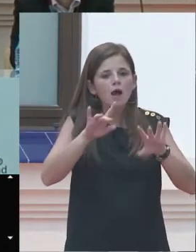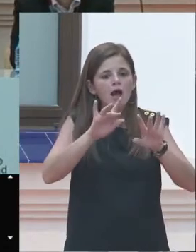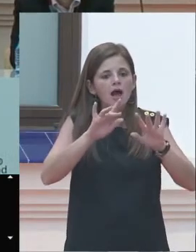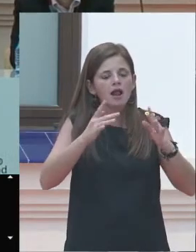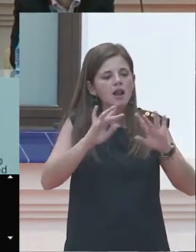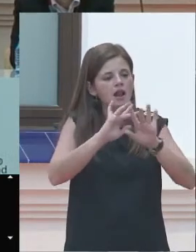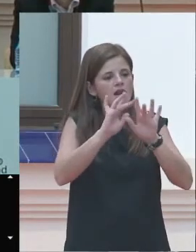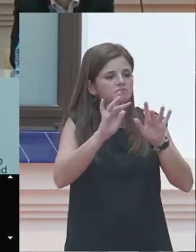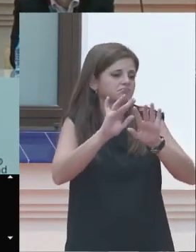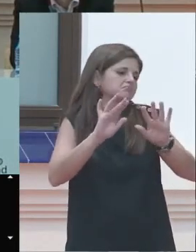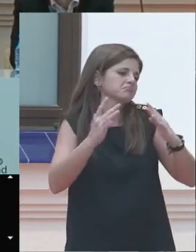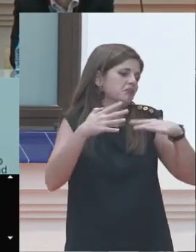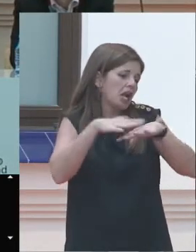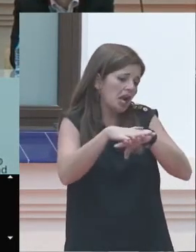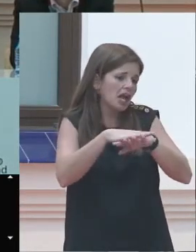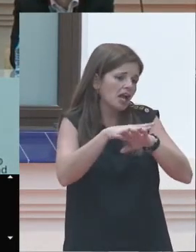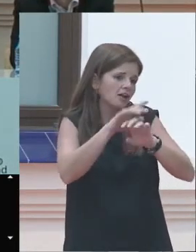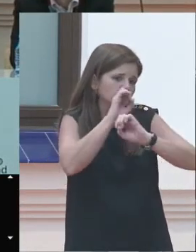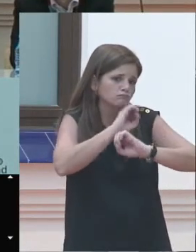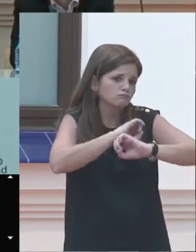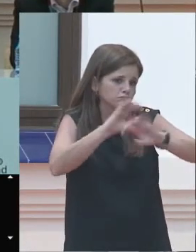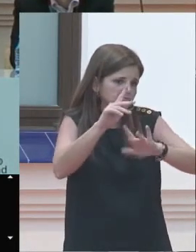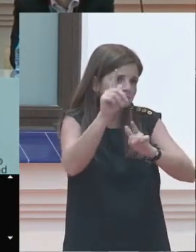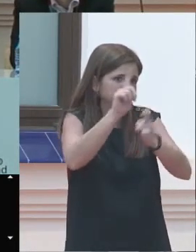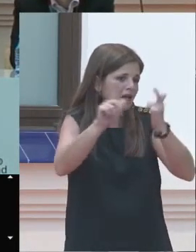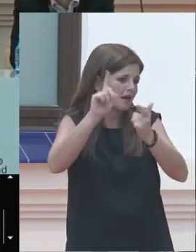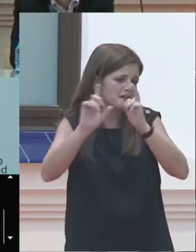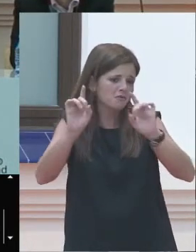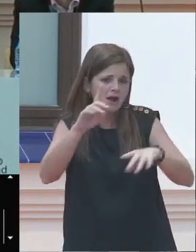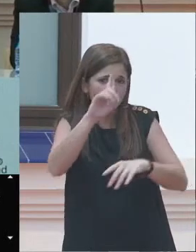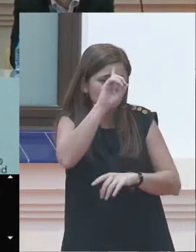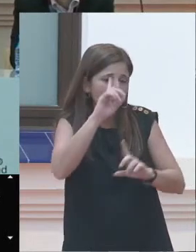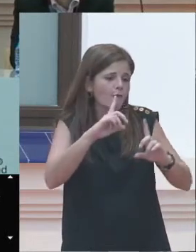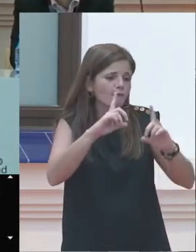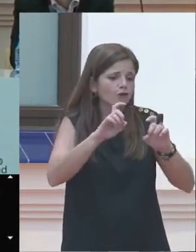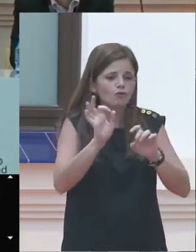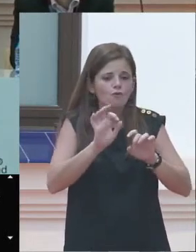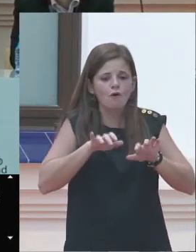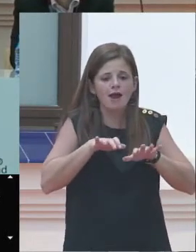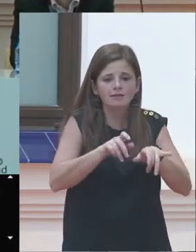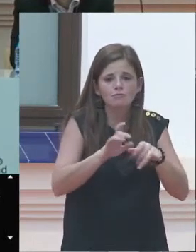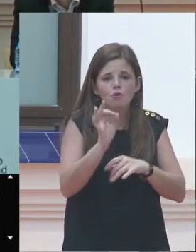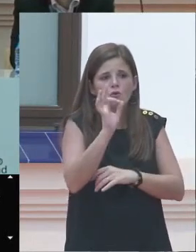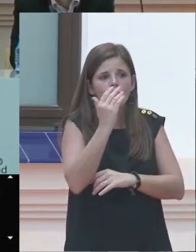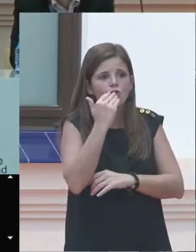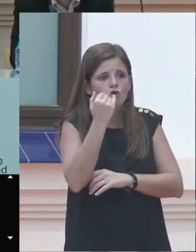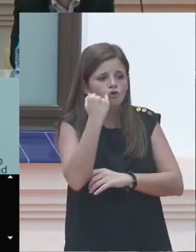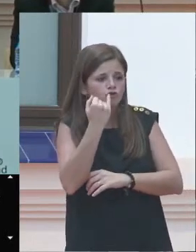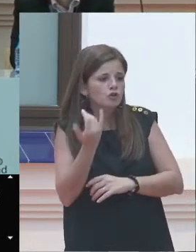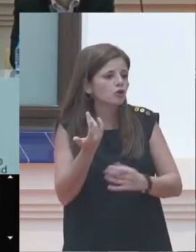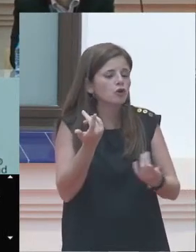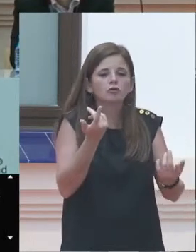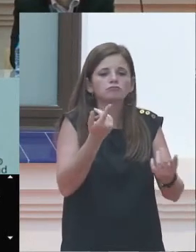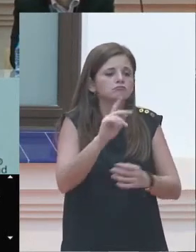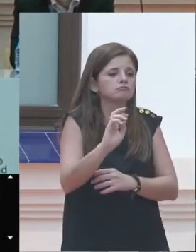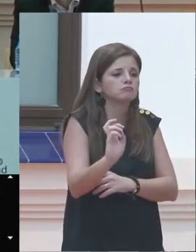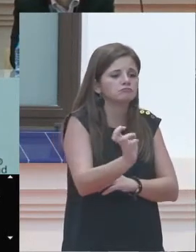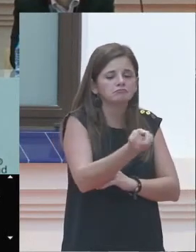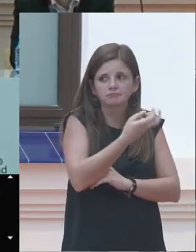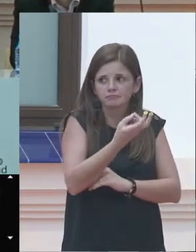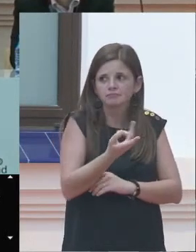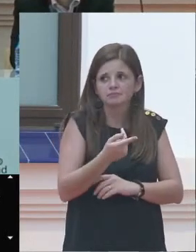que no sabemos físicamente dónde está, más allá de una foto, un archivo, un correo que le hemos pasado a un amigo, que acaba estando en un servidor que hay entre medias